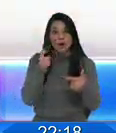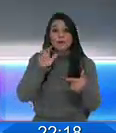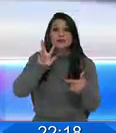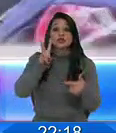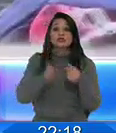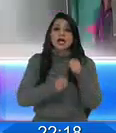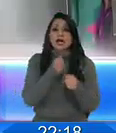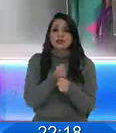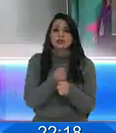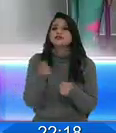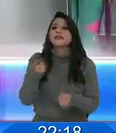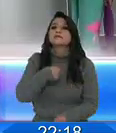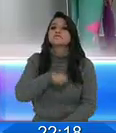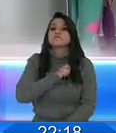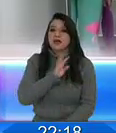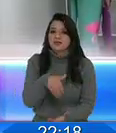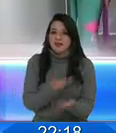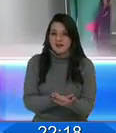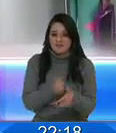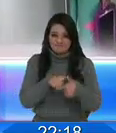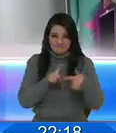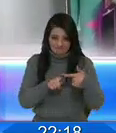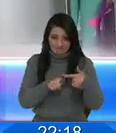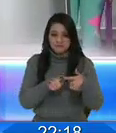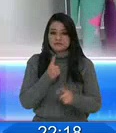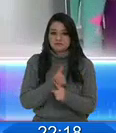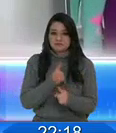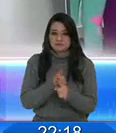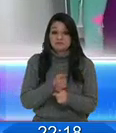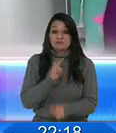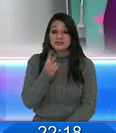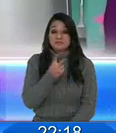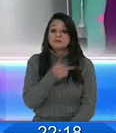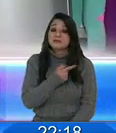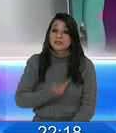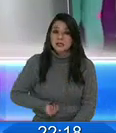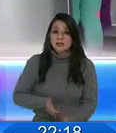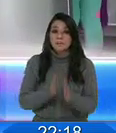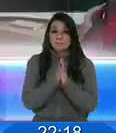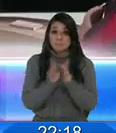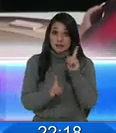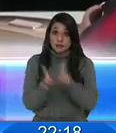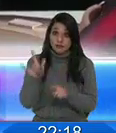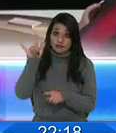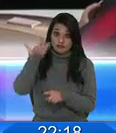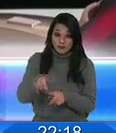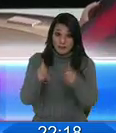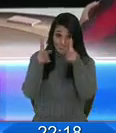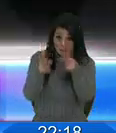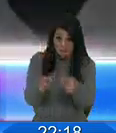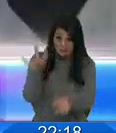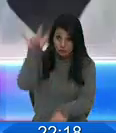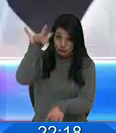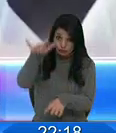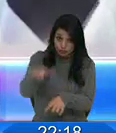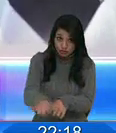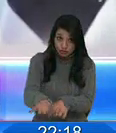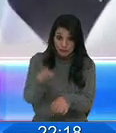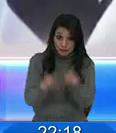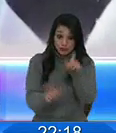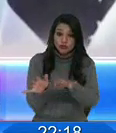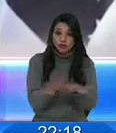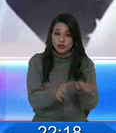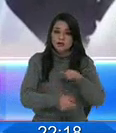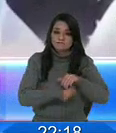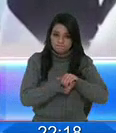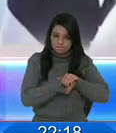proveniente de España, por lo que la vicepresidenta pidió cuarentena para los viajeros que llegaron en el mismo vuelo de los 2 contagiados. Guatemala también confirmó